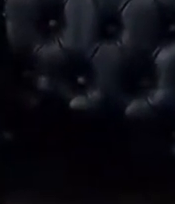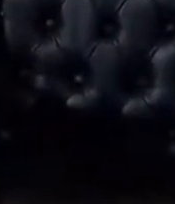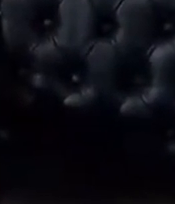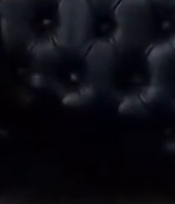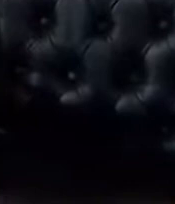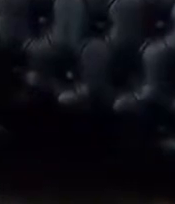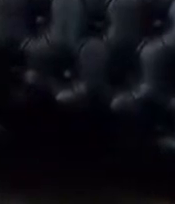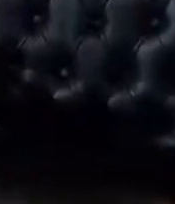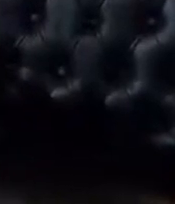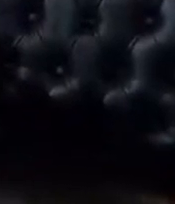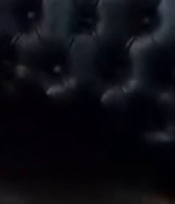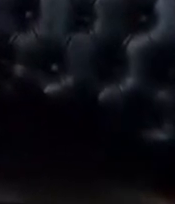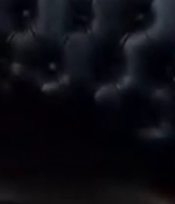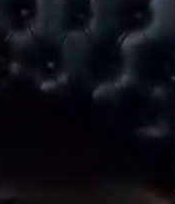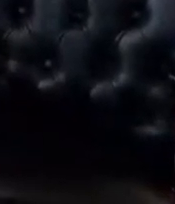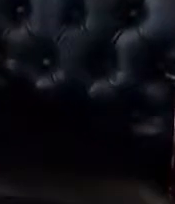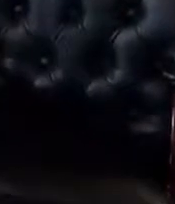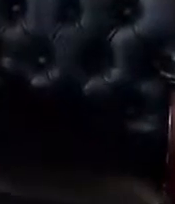margaritas.